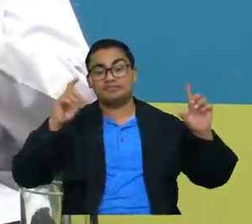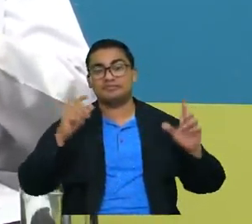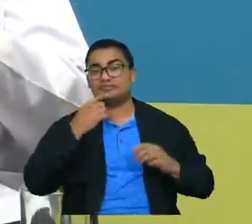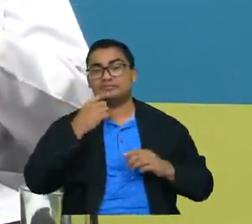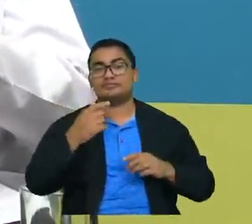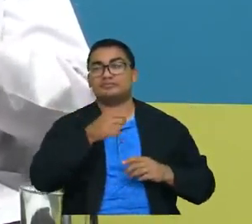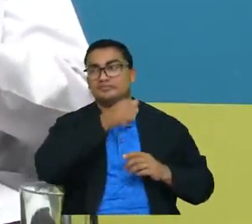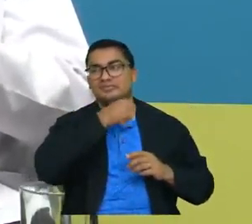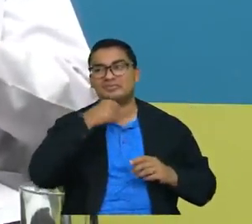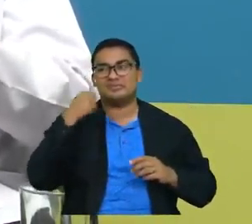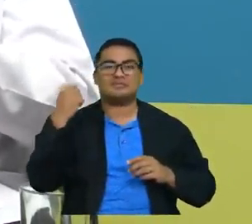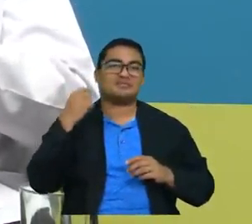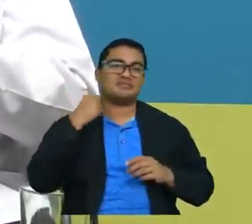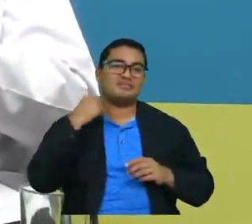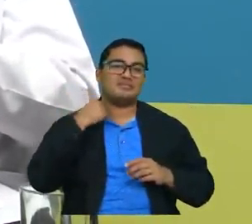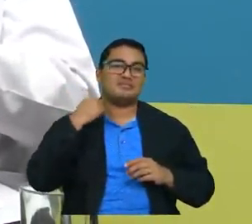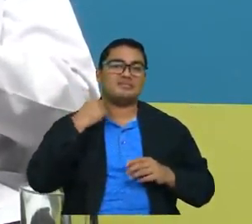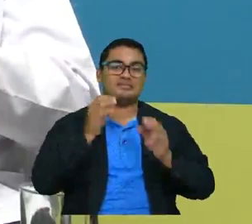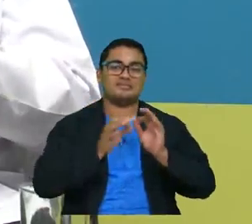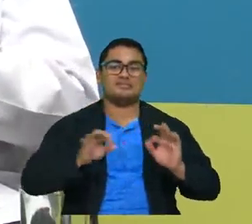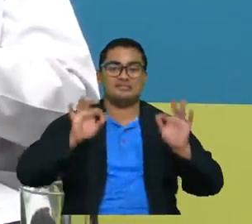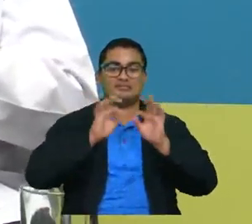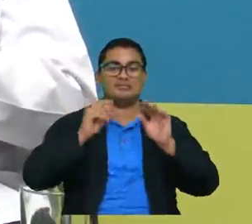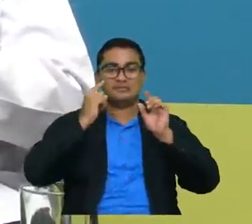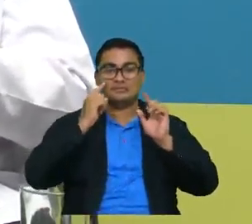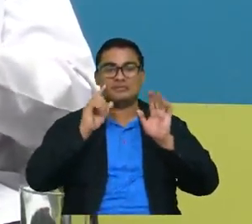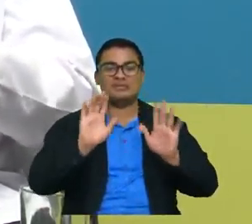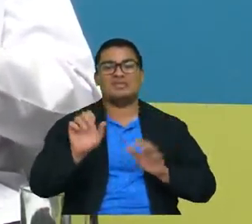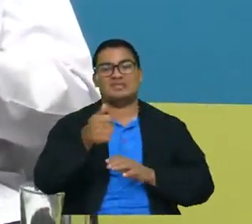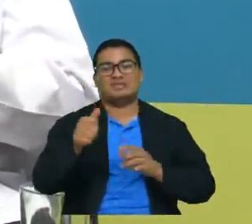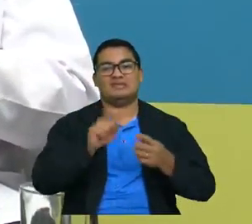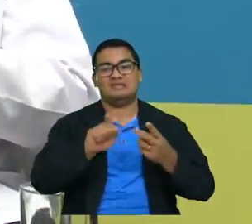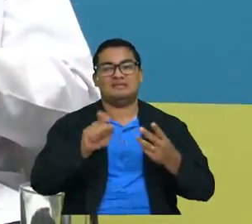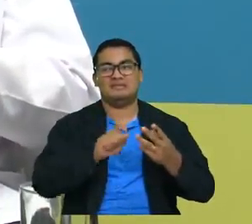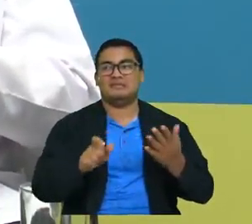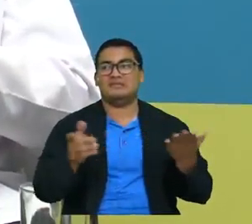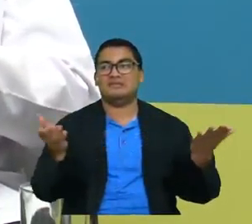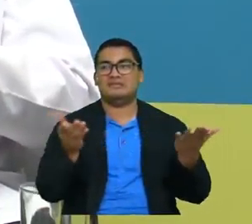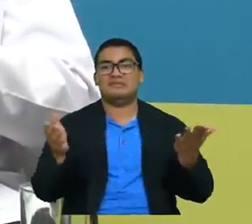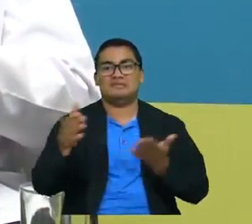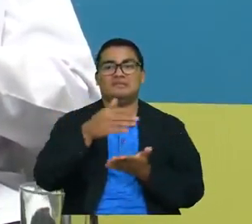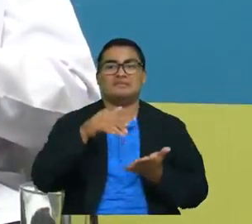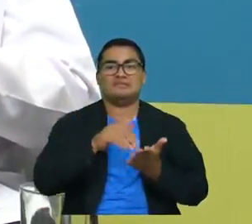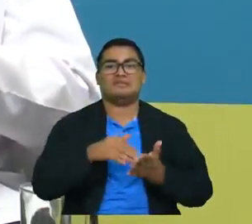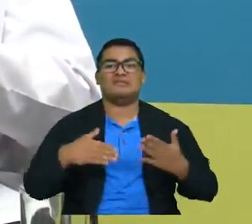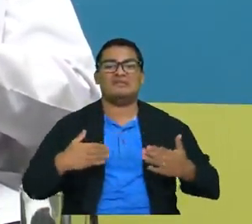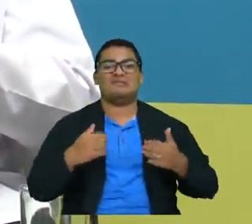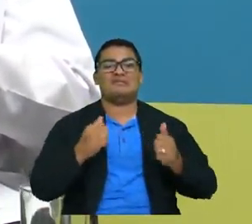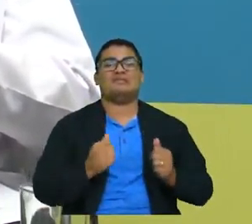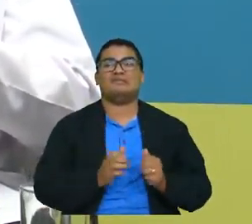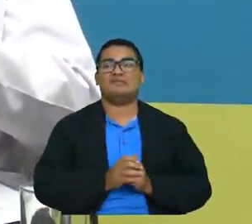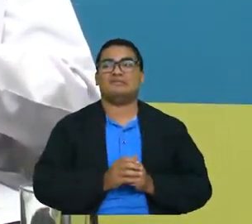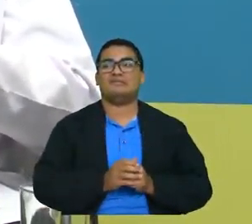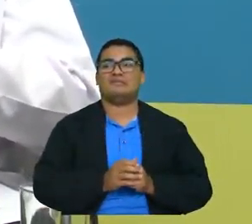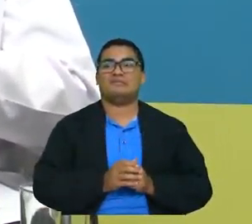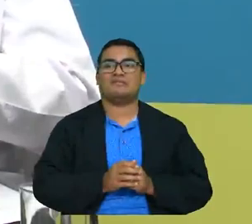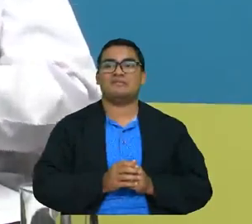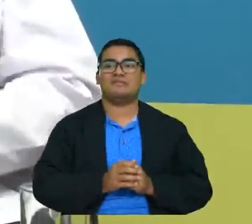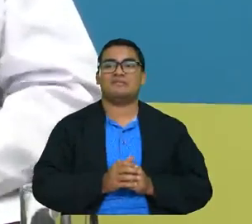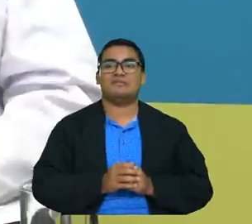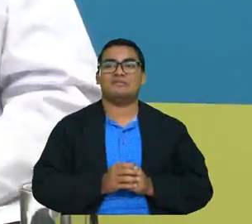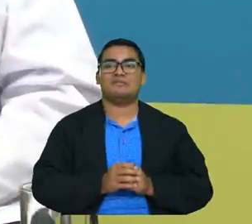los exámenes. Y siempre hay que desparasitarnos. Cada 6 meses hay que ir al centro de salud y solicitar su